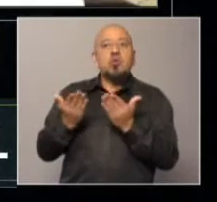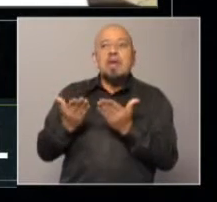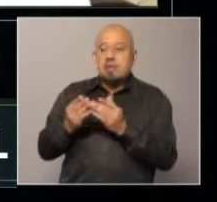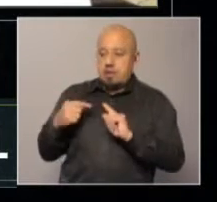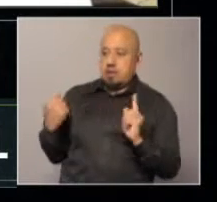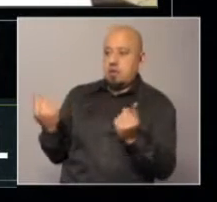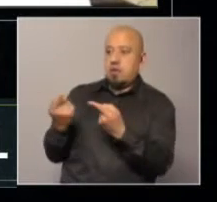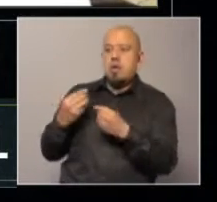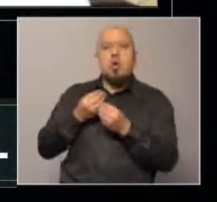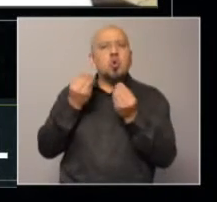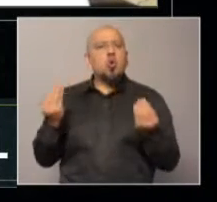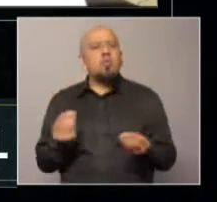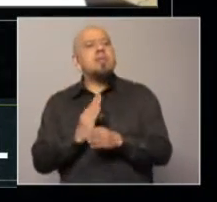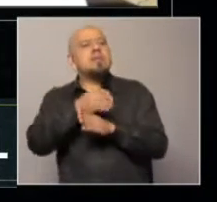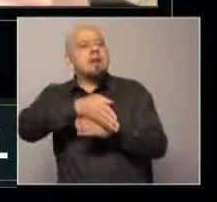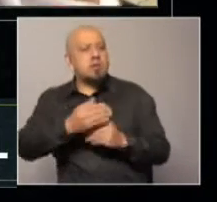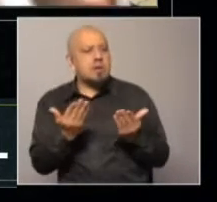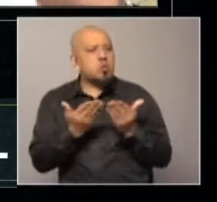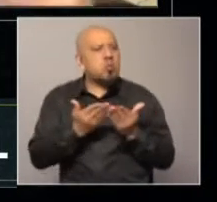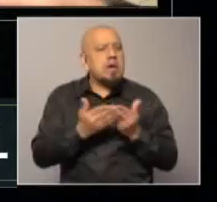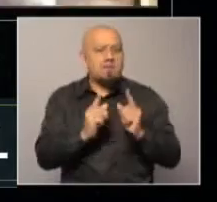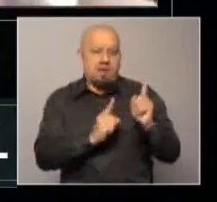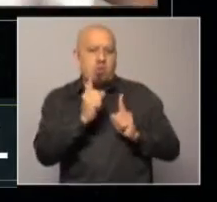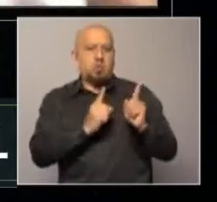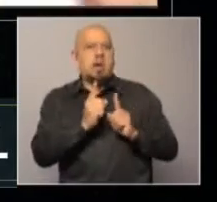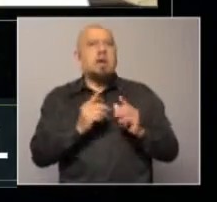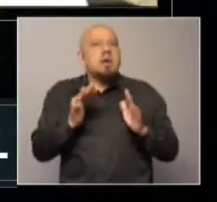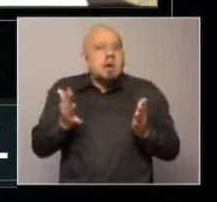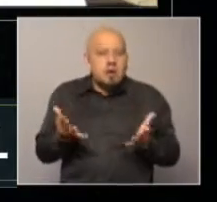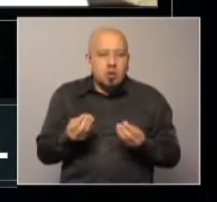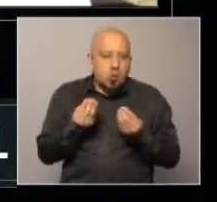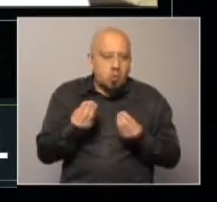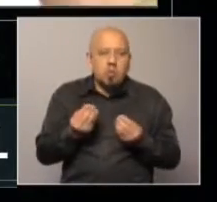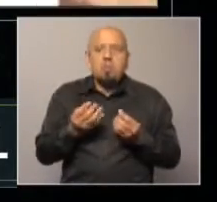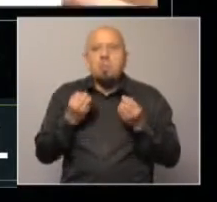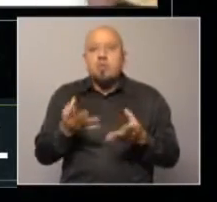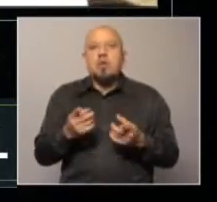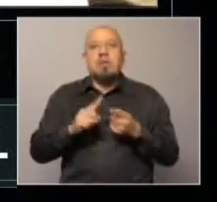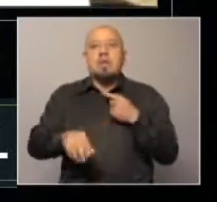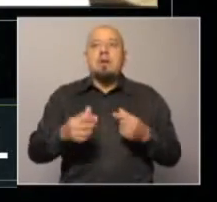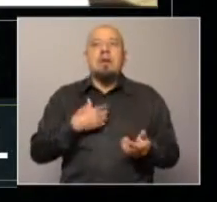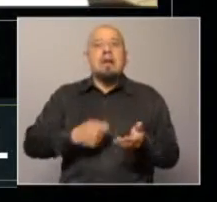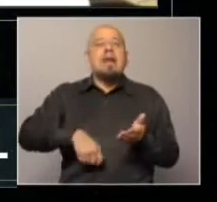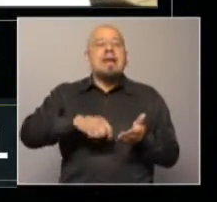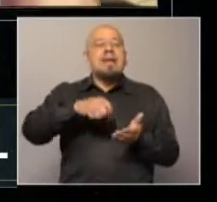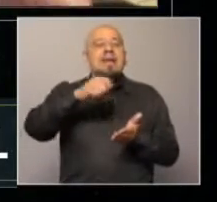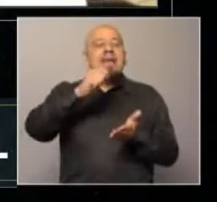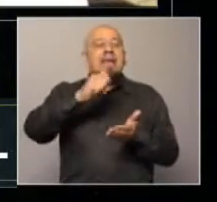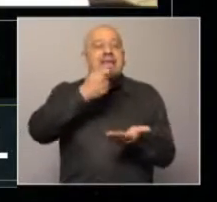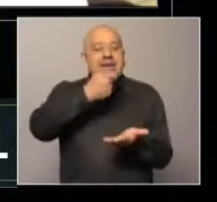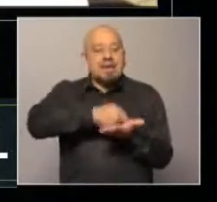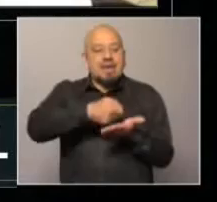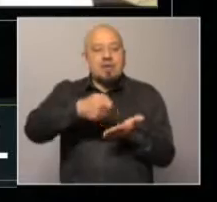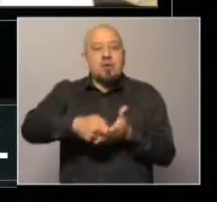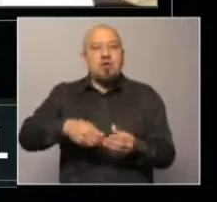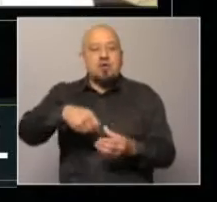la universidad endeudados. La promesa de la modernización implica tarjeta de crédito en Chile y esa